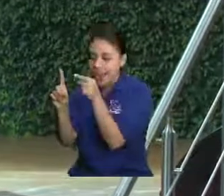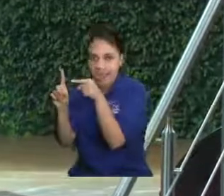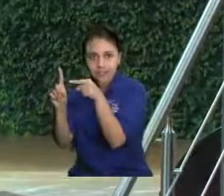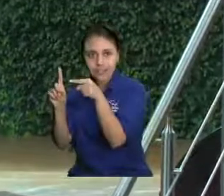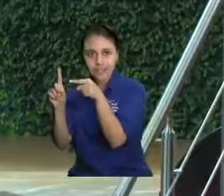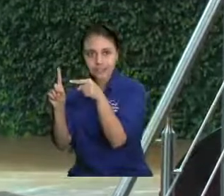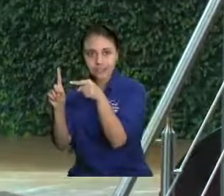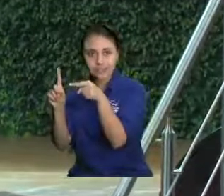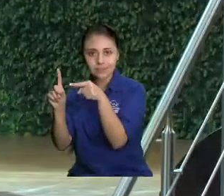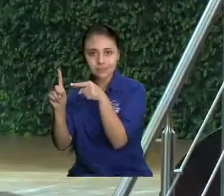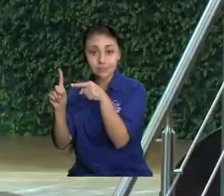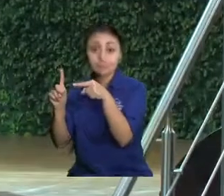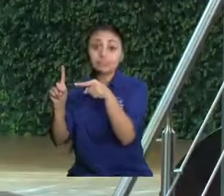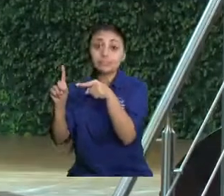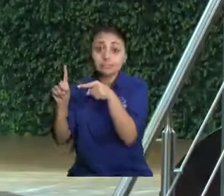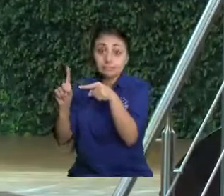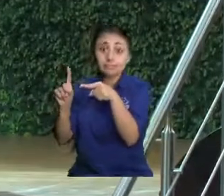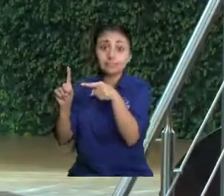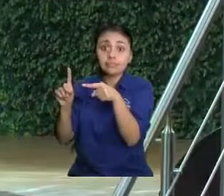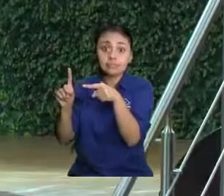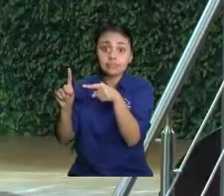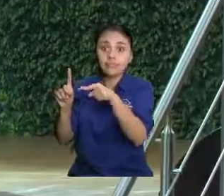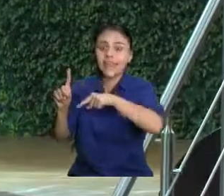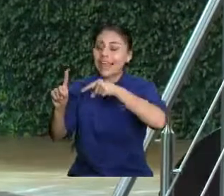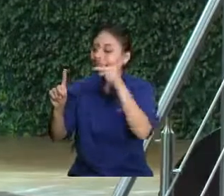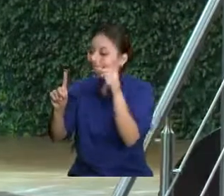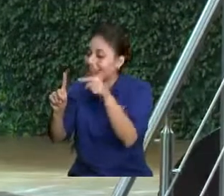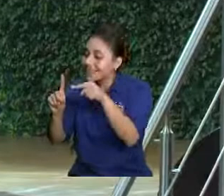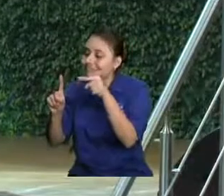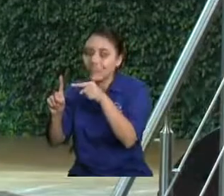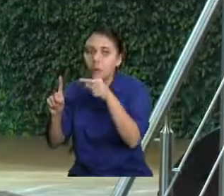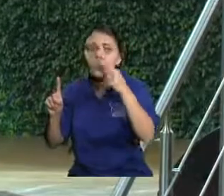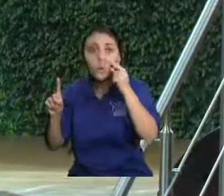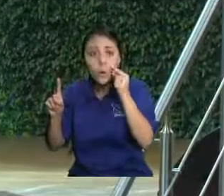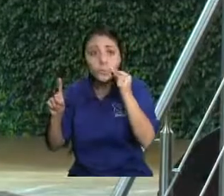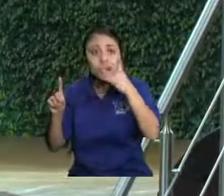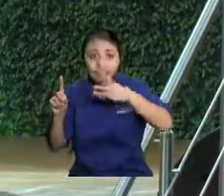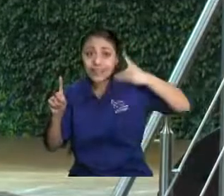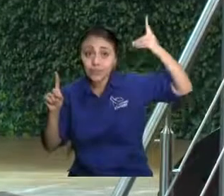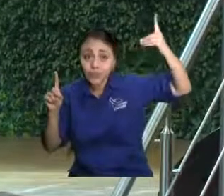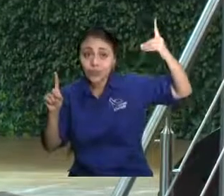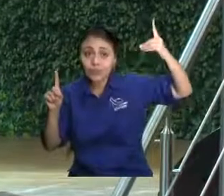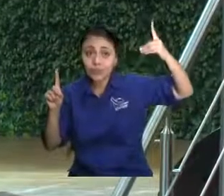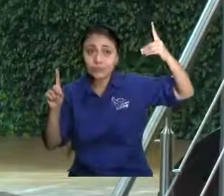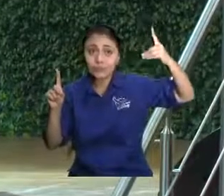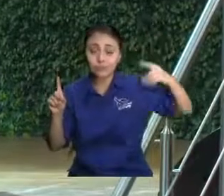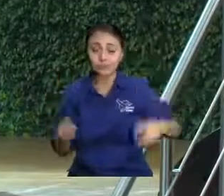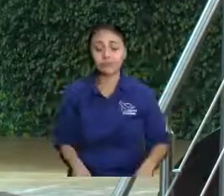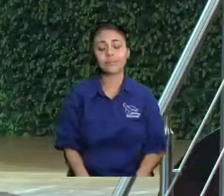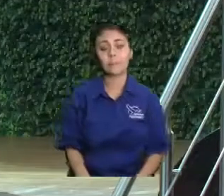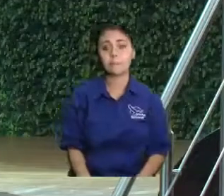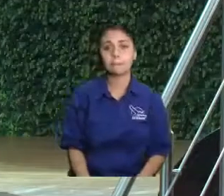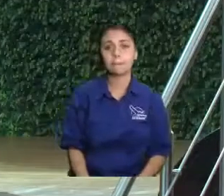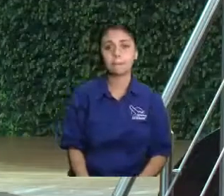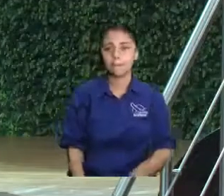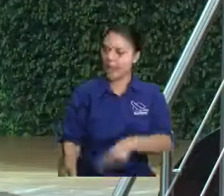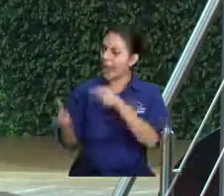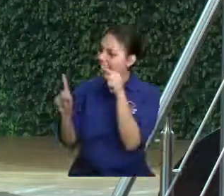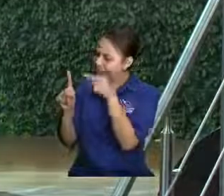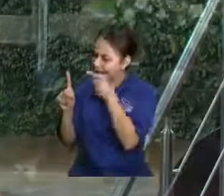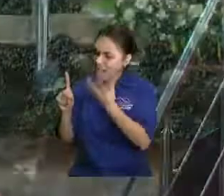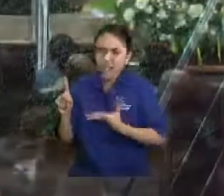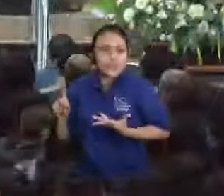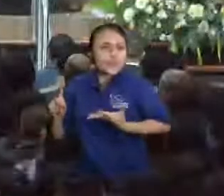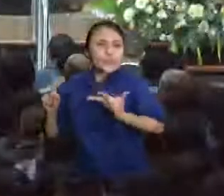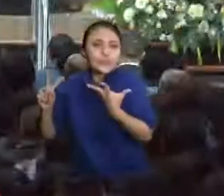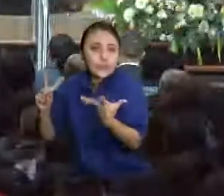propia vida. Hermano amado, ese gran hombre de Dios que de su tesoro particular proveyó para el templo